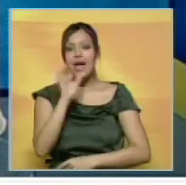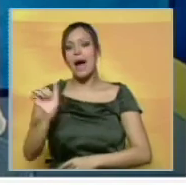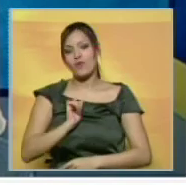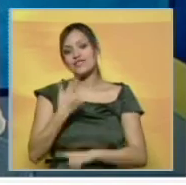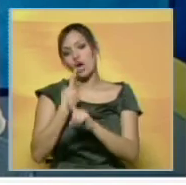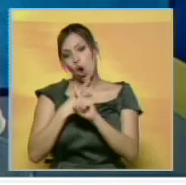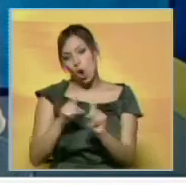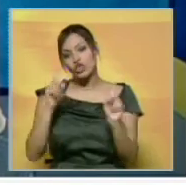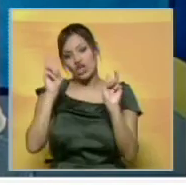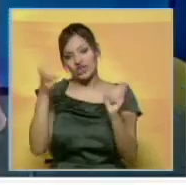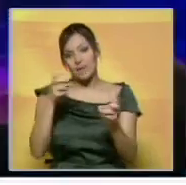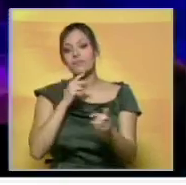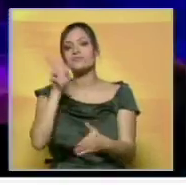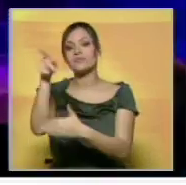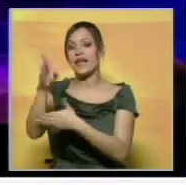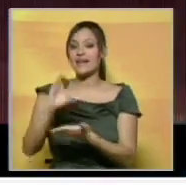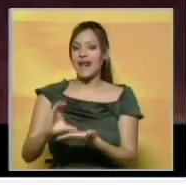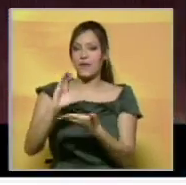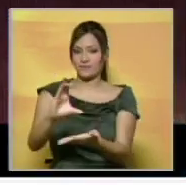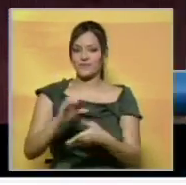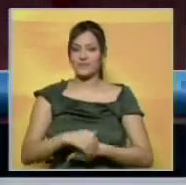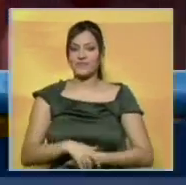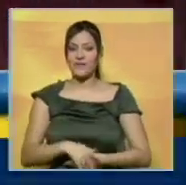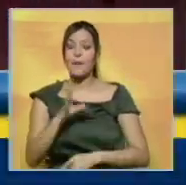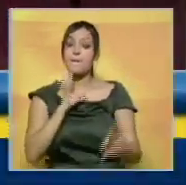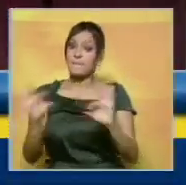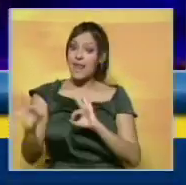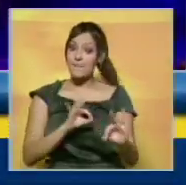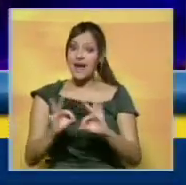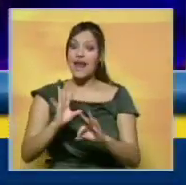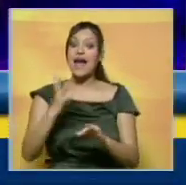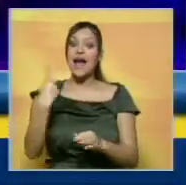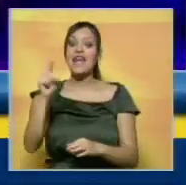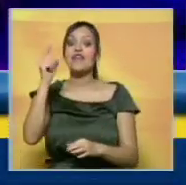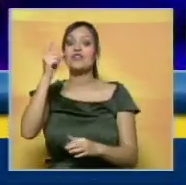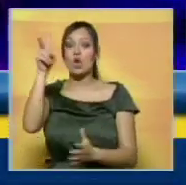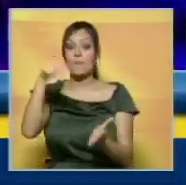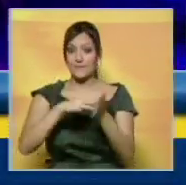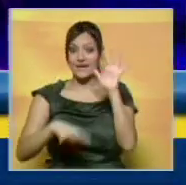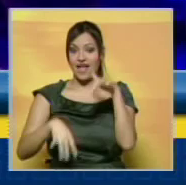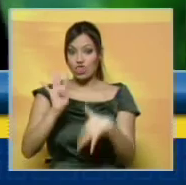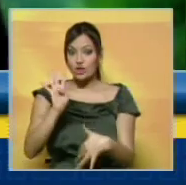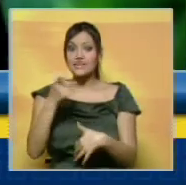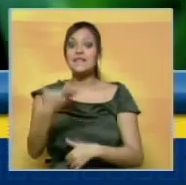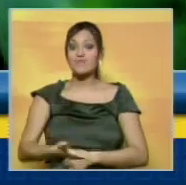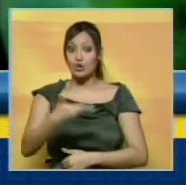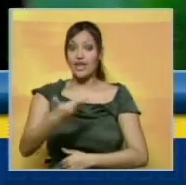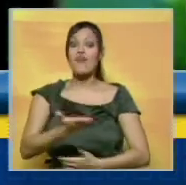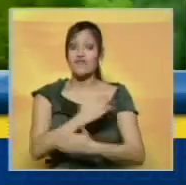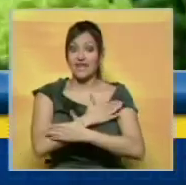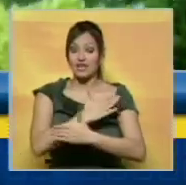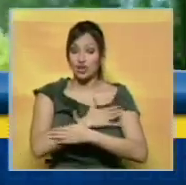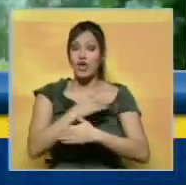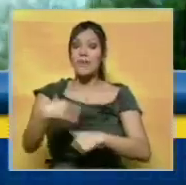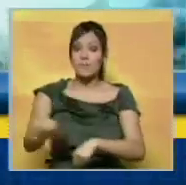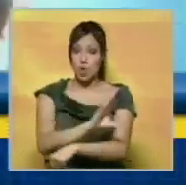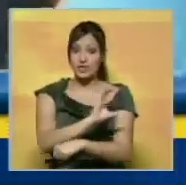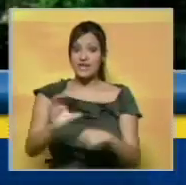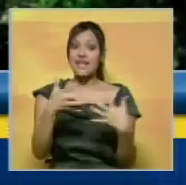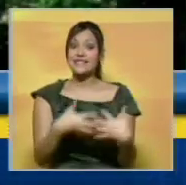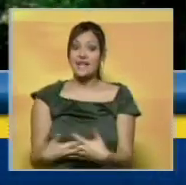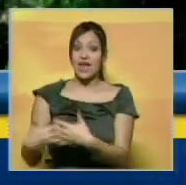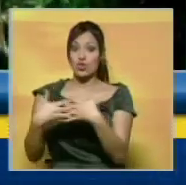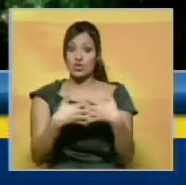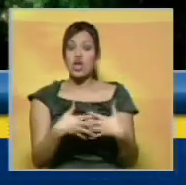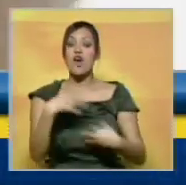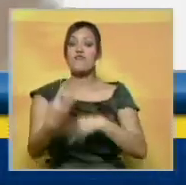anual de los premios Grammy. Se afinan los preparativos para la edición 2014 de estos importantes premios de la música estadounidense